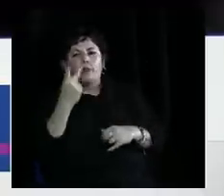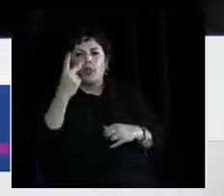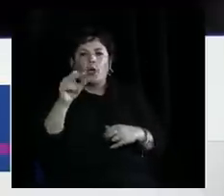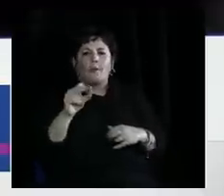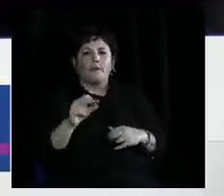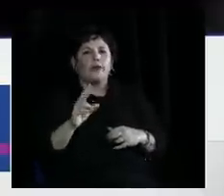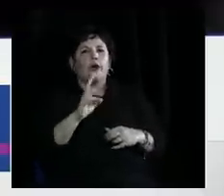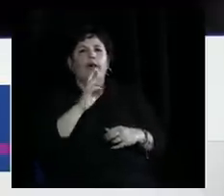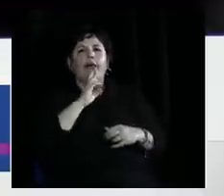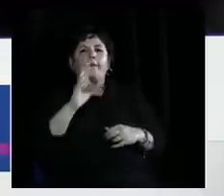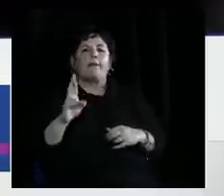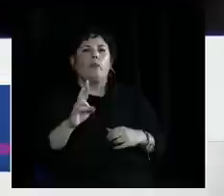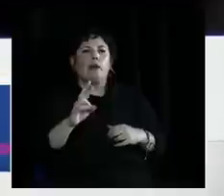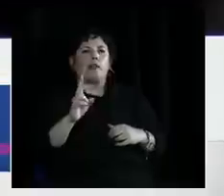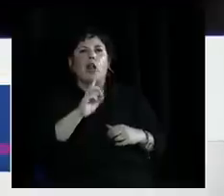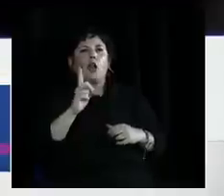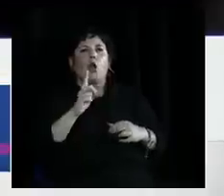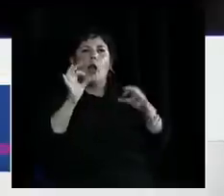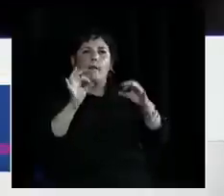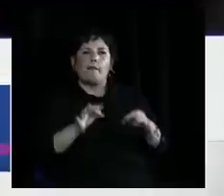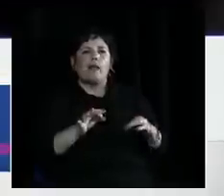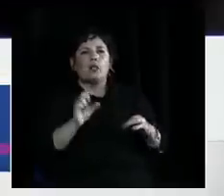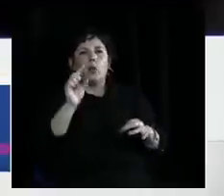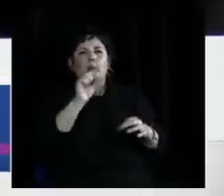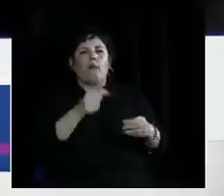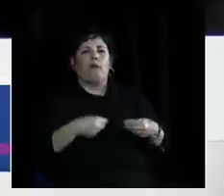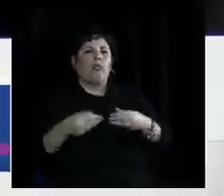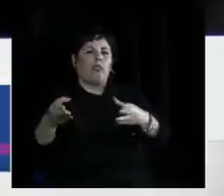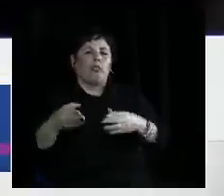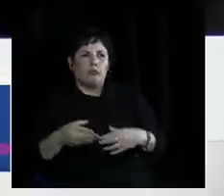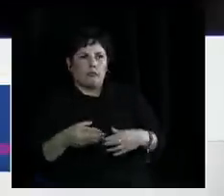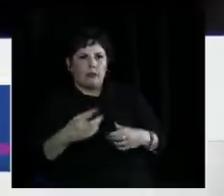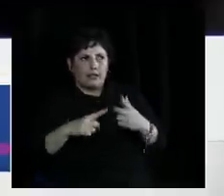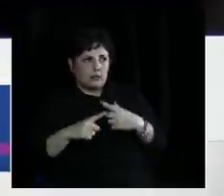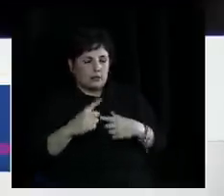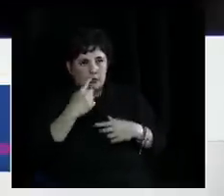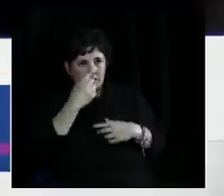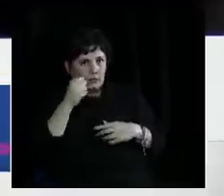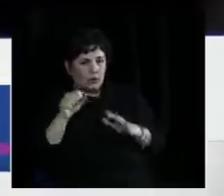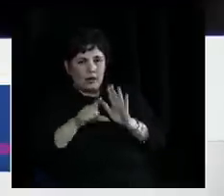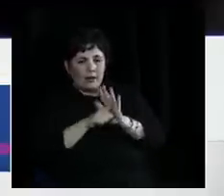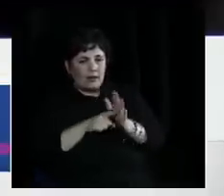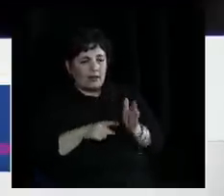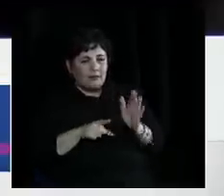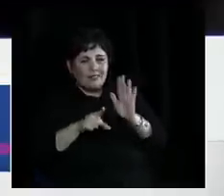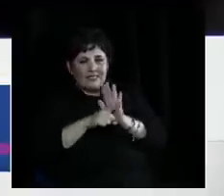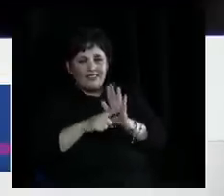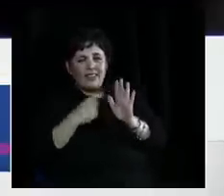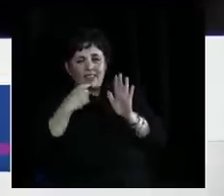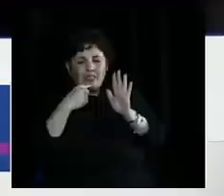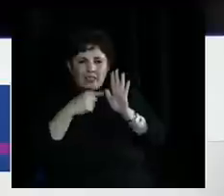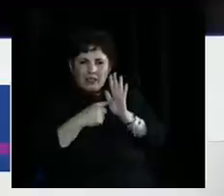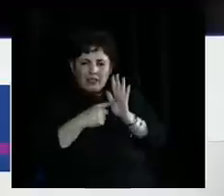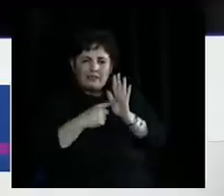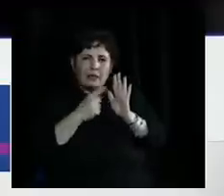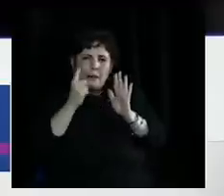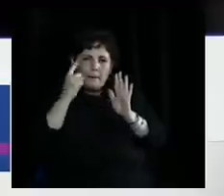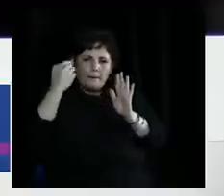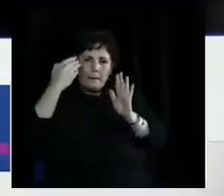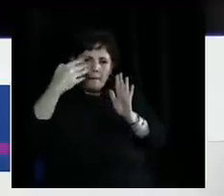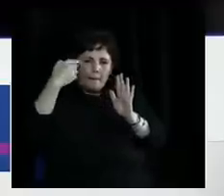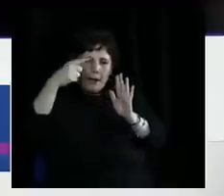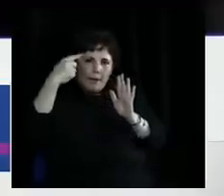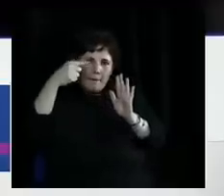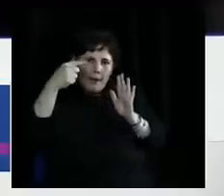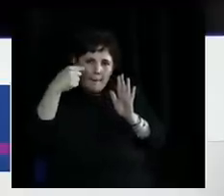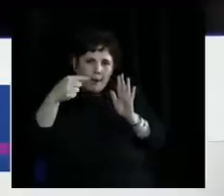respondiendo de manera incompleta o parcial. Y eso viola la ley, porque la ley establece algunos criterios muy claros en los